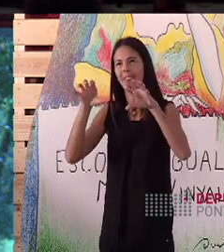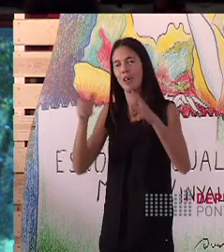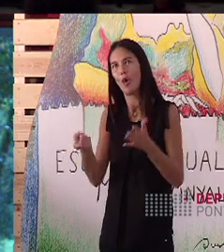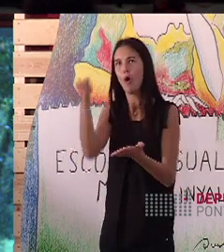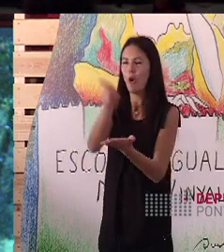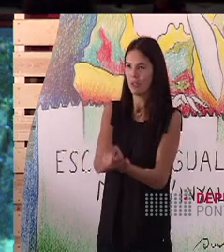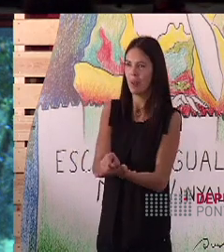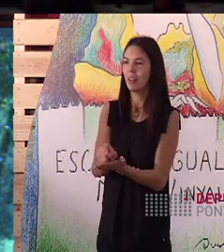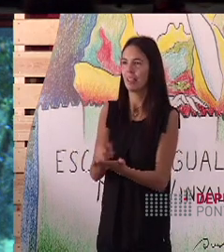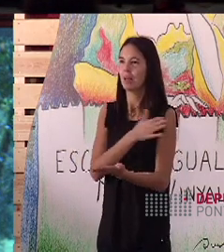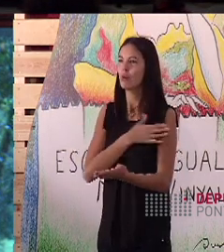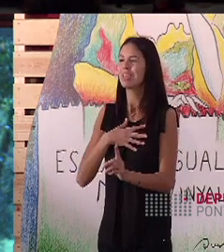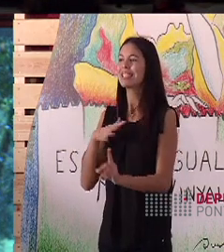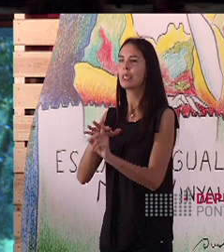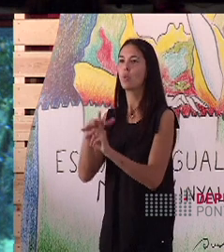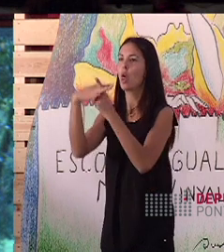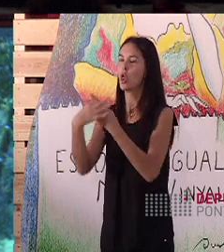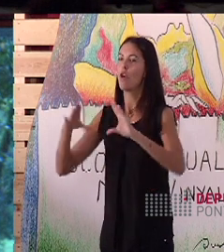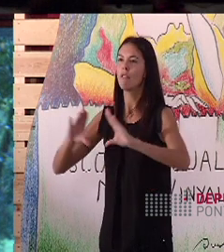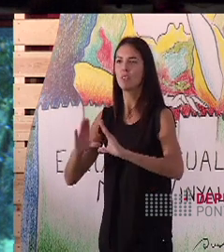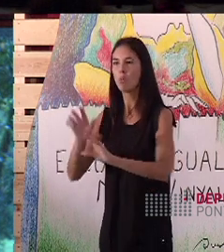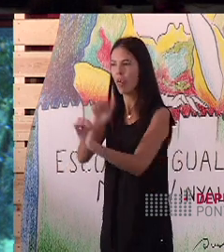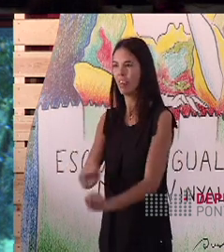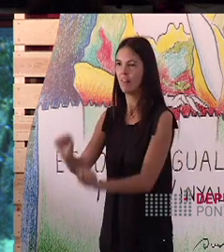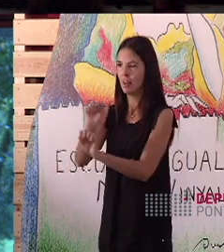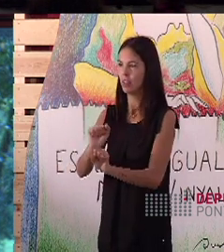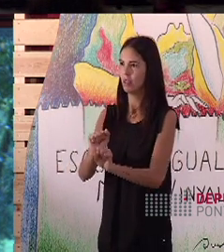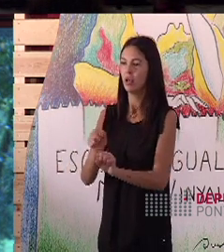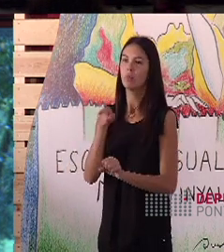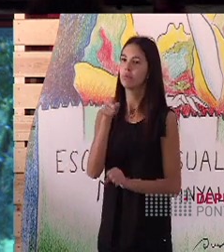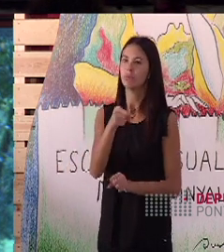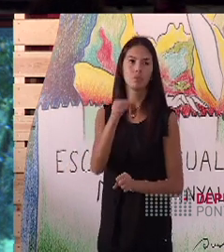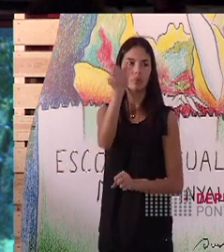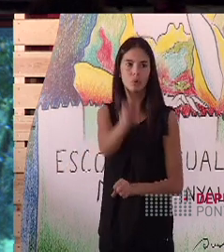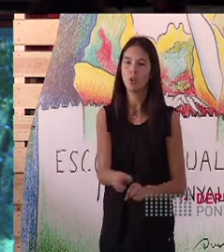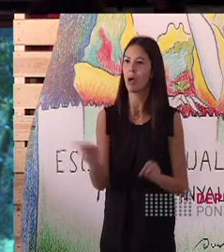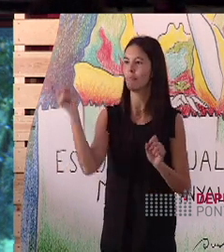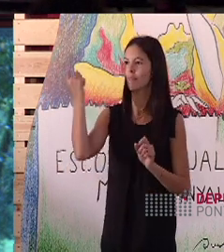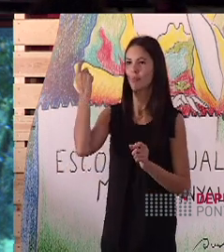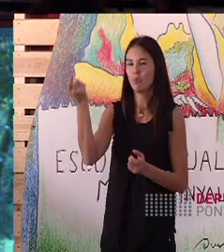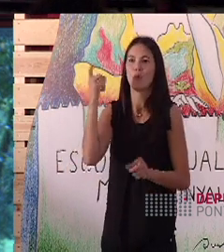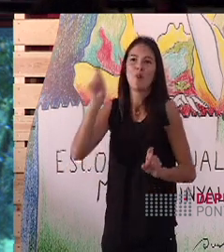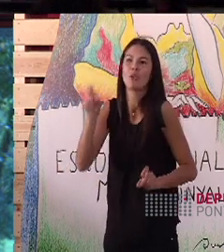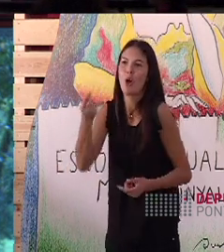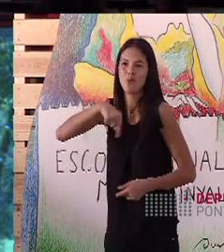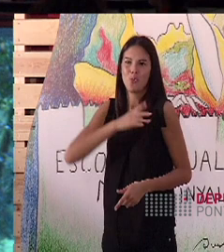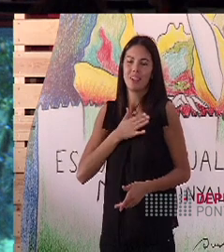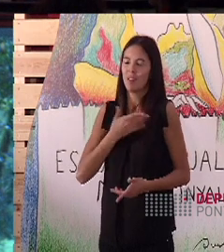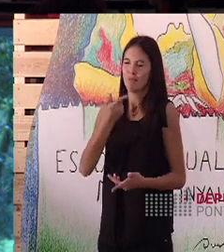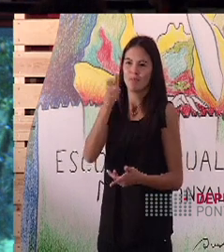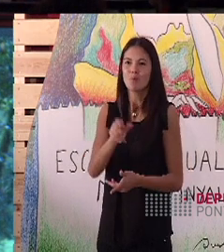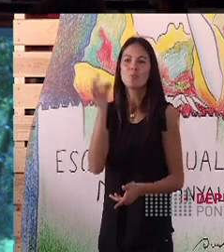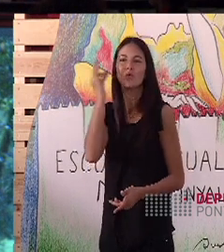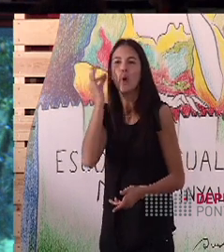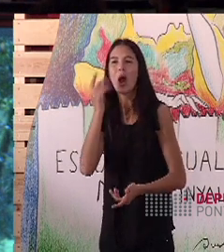situarnos na defensa do feminismo, é unha das nosas grandes mestras. Sempre unha muller